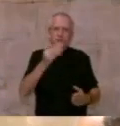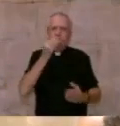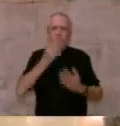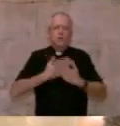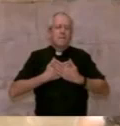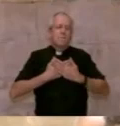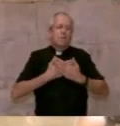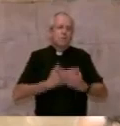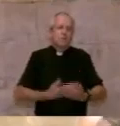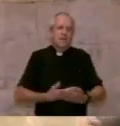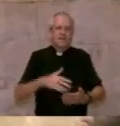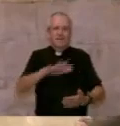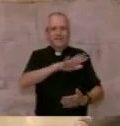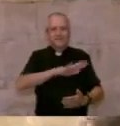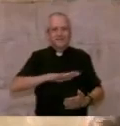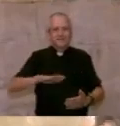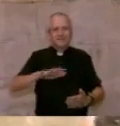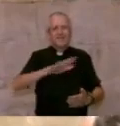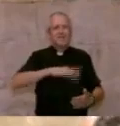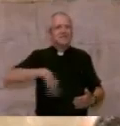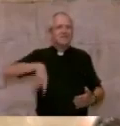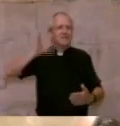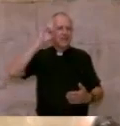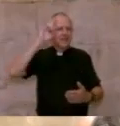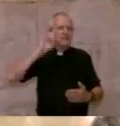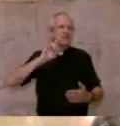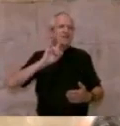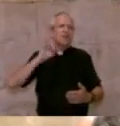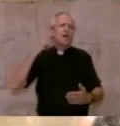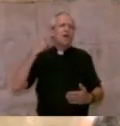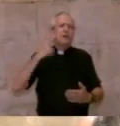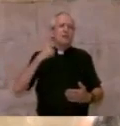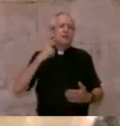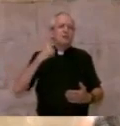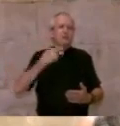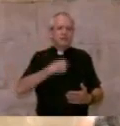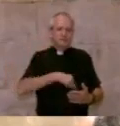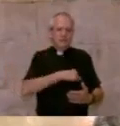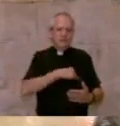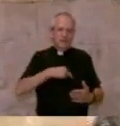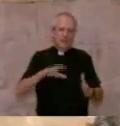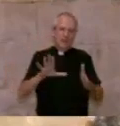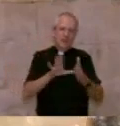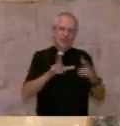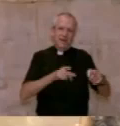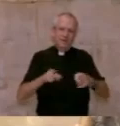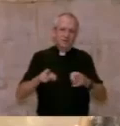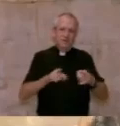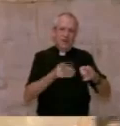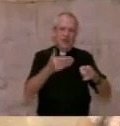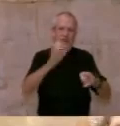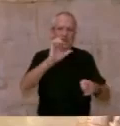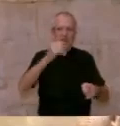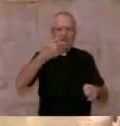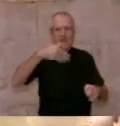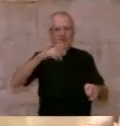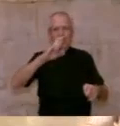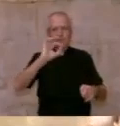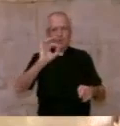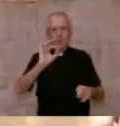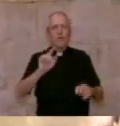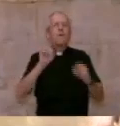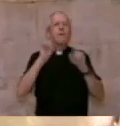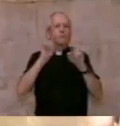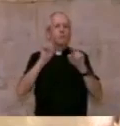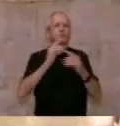voluntad en estas tierras de vieja tradición cristiana en torno al río Ebro. Vos, Mare de